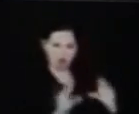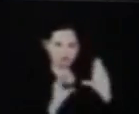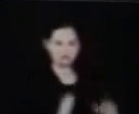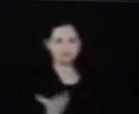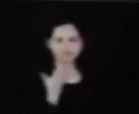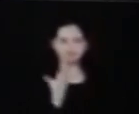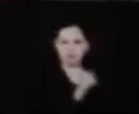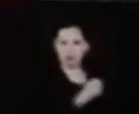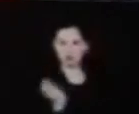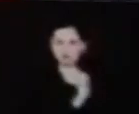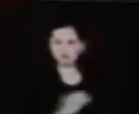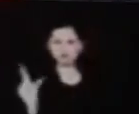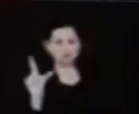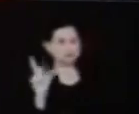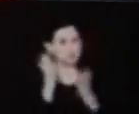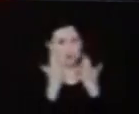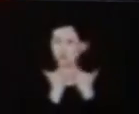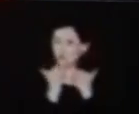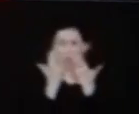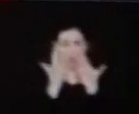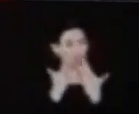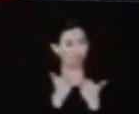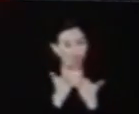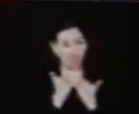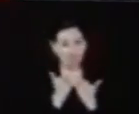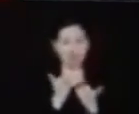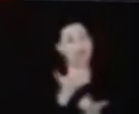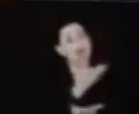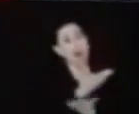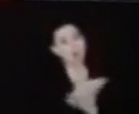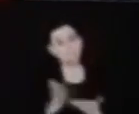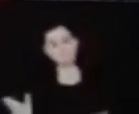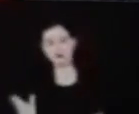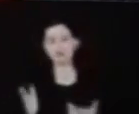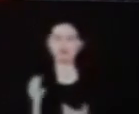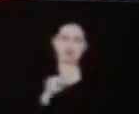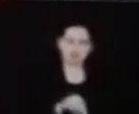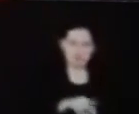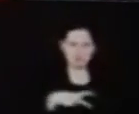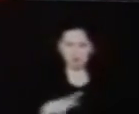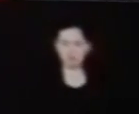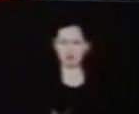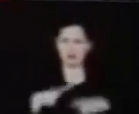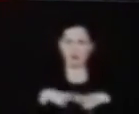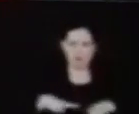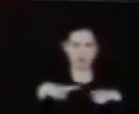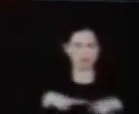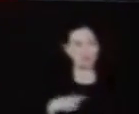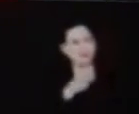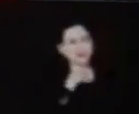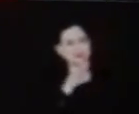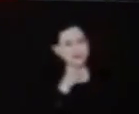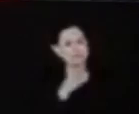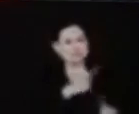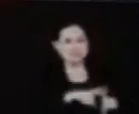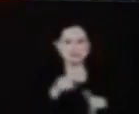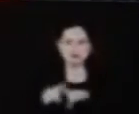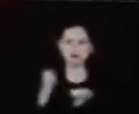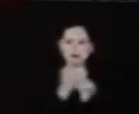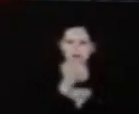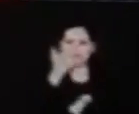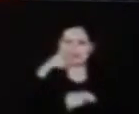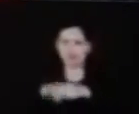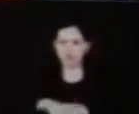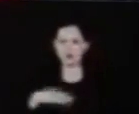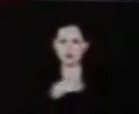y profesionalismo. En cuanto a los agentes ministeriales y los cuerpos policiales estatales y